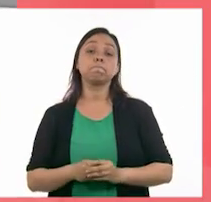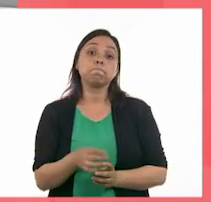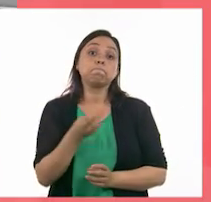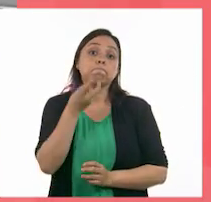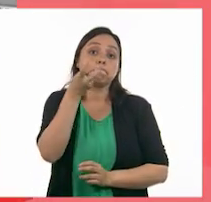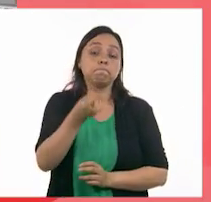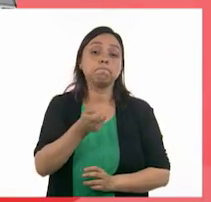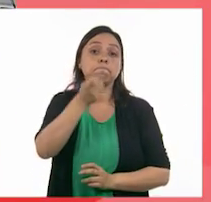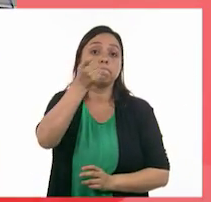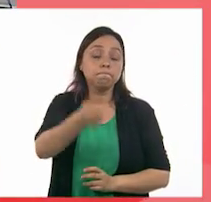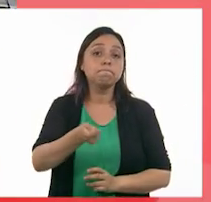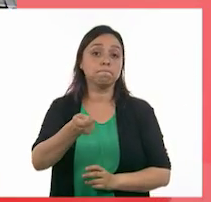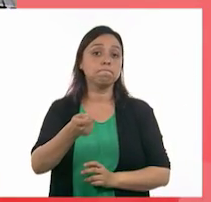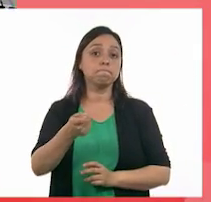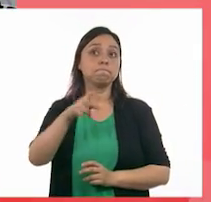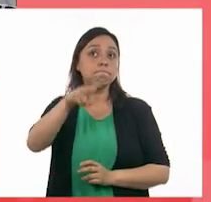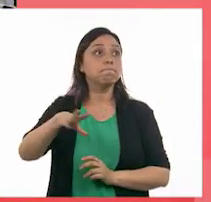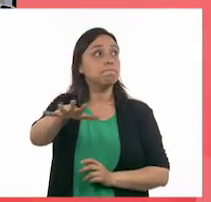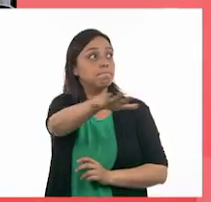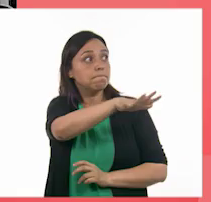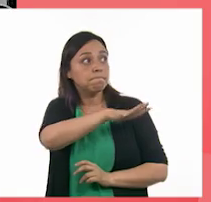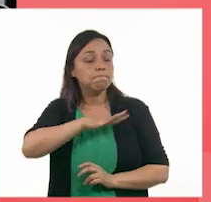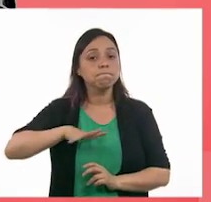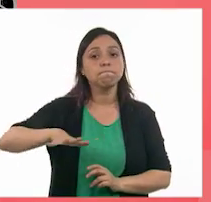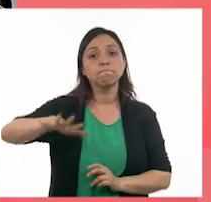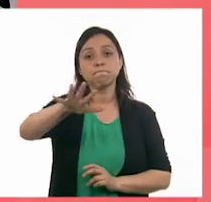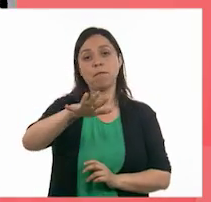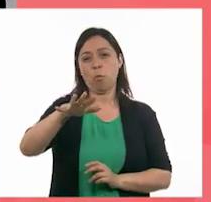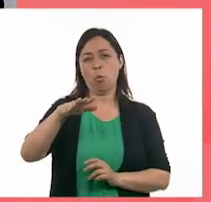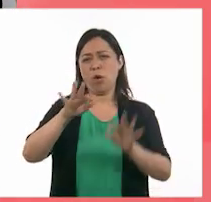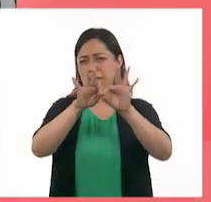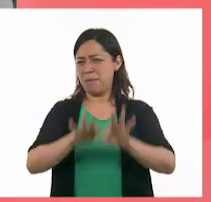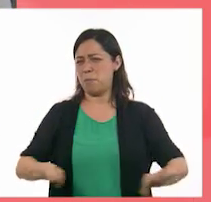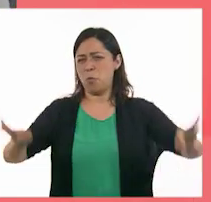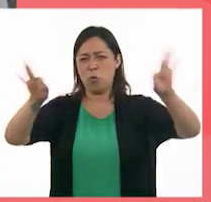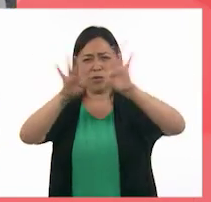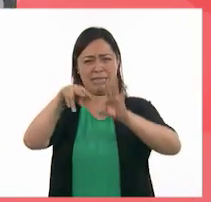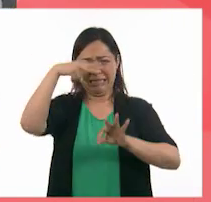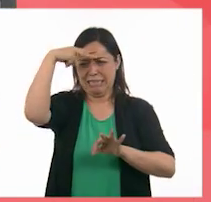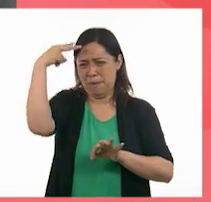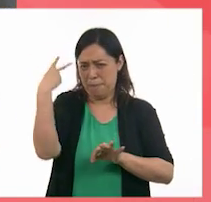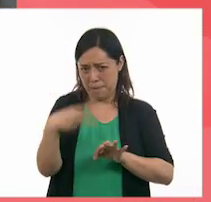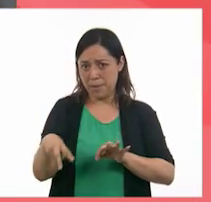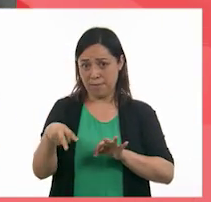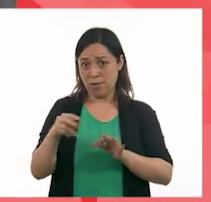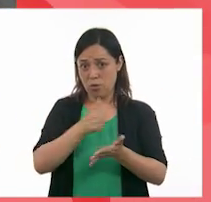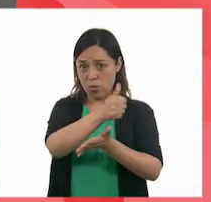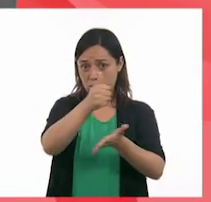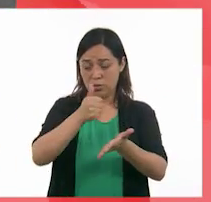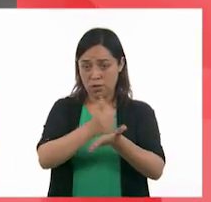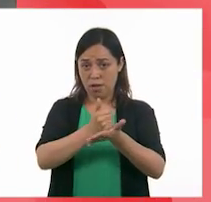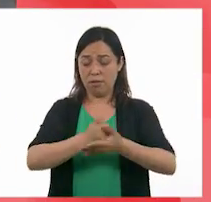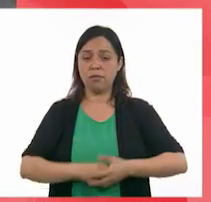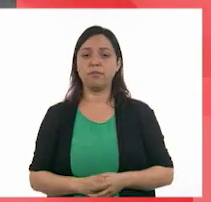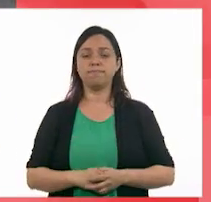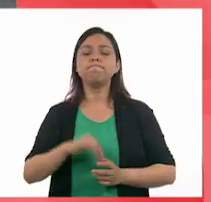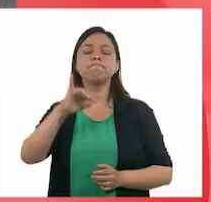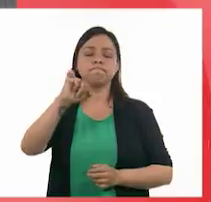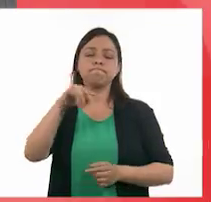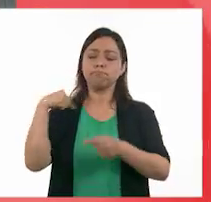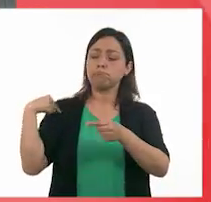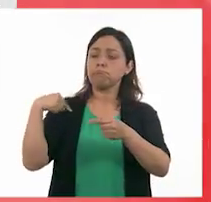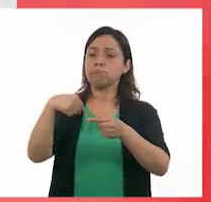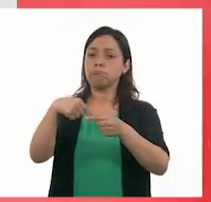esto mismo creo que se ha convertido y es una de las ciudades más importantes de México. Sí, efectivamente, pues en los últimos años